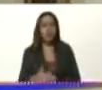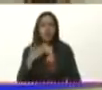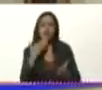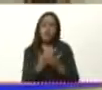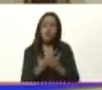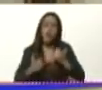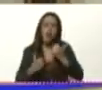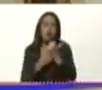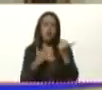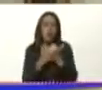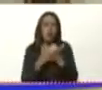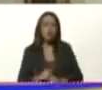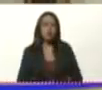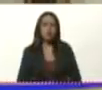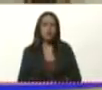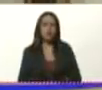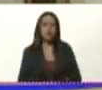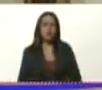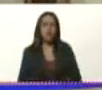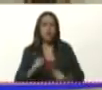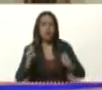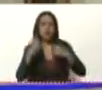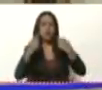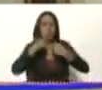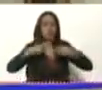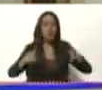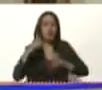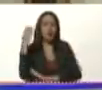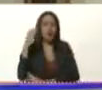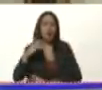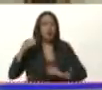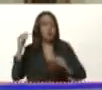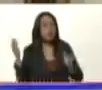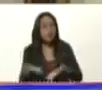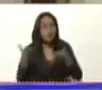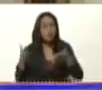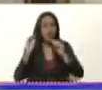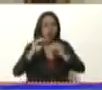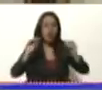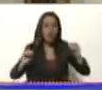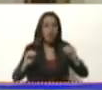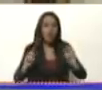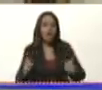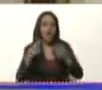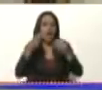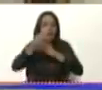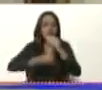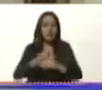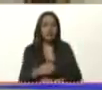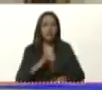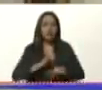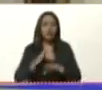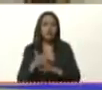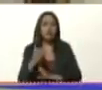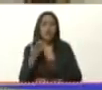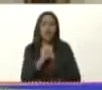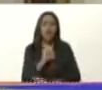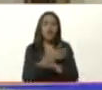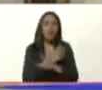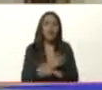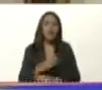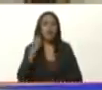a la opinión pública de Colombia. Y vamos a seguir insistiendo hasta que lo logremos. Porque aquí está, no en juego, la